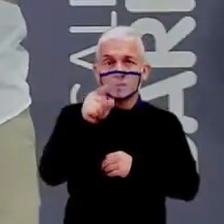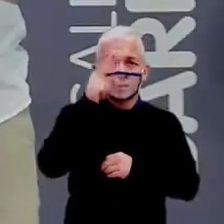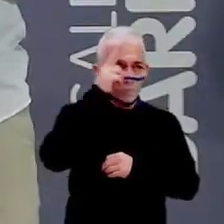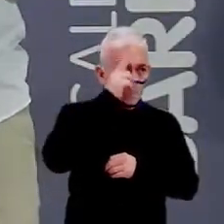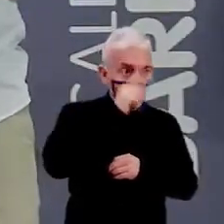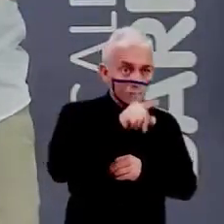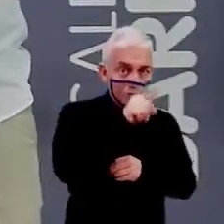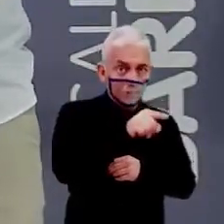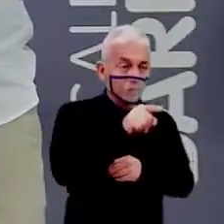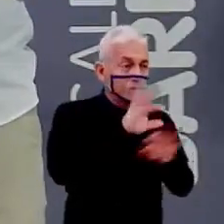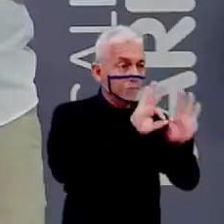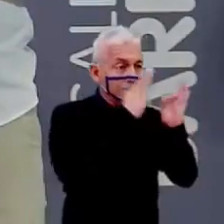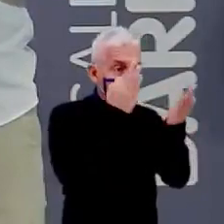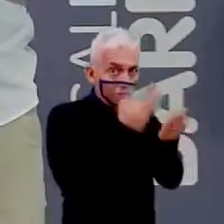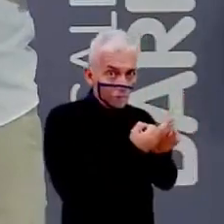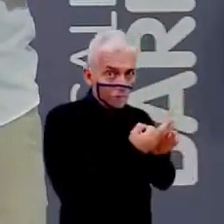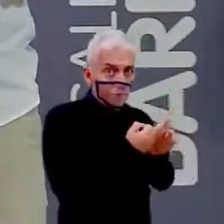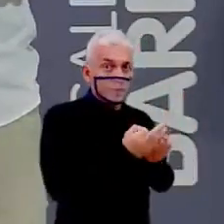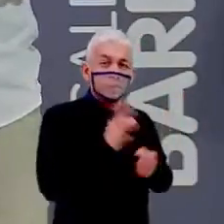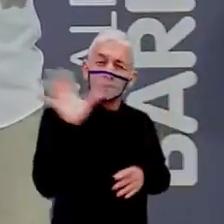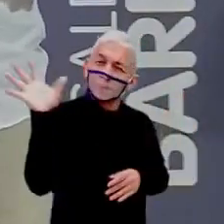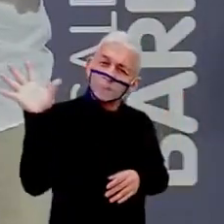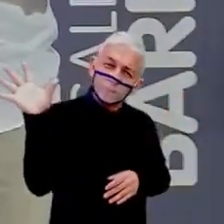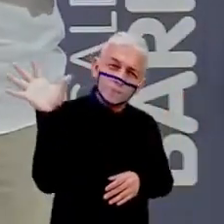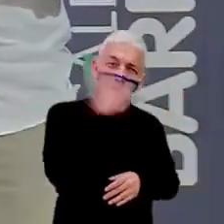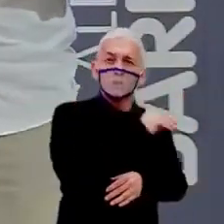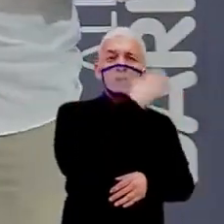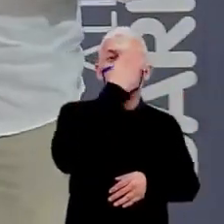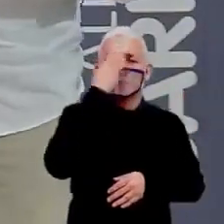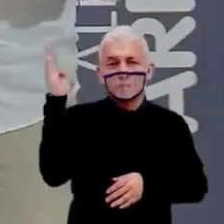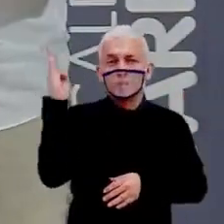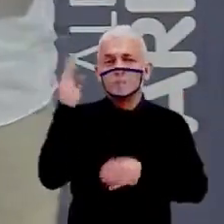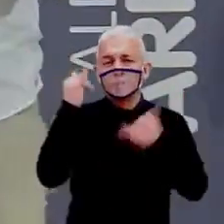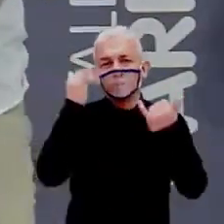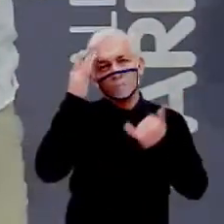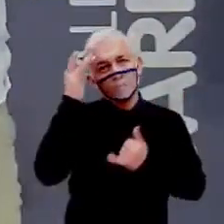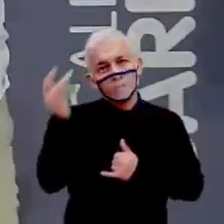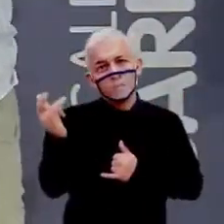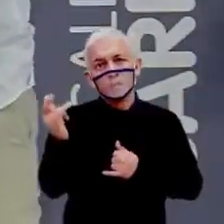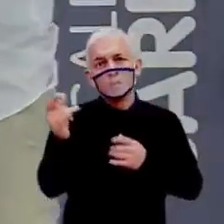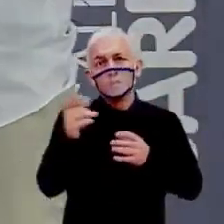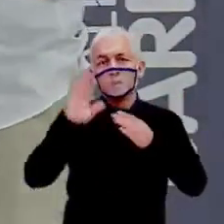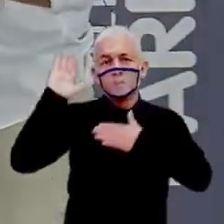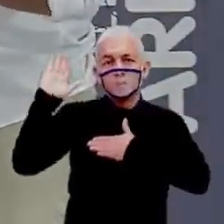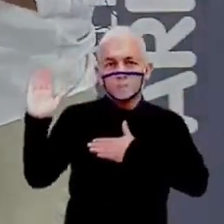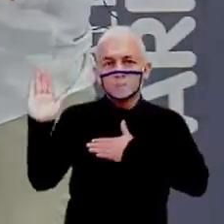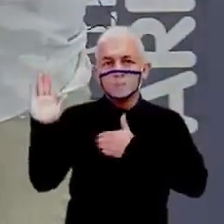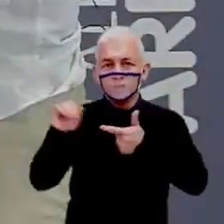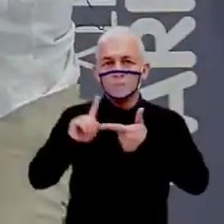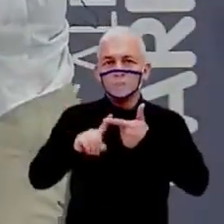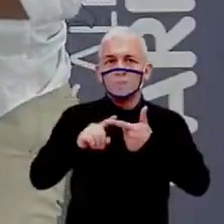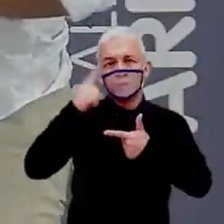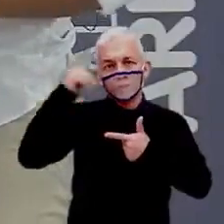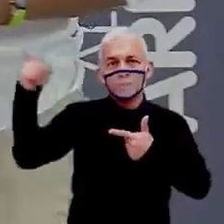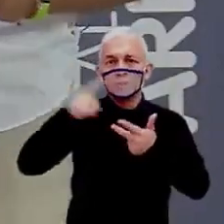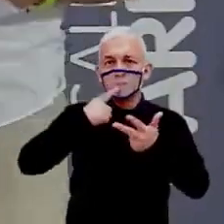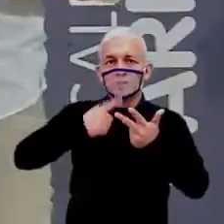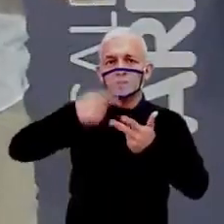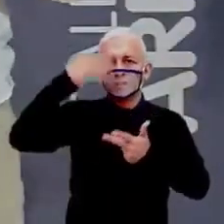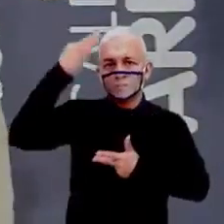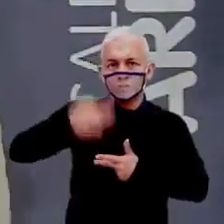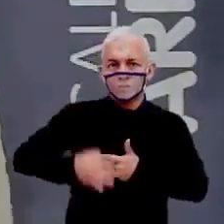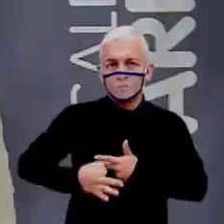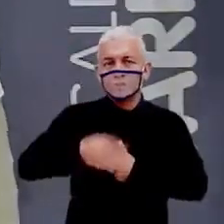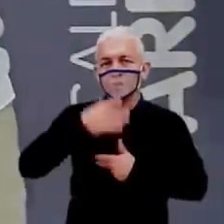hijos, para tu familia, para todos los barranquilleros, porque lo prometimos, lo soñamos y